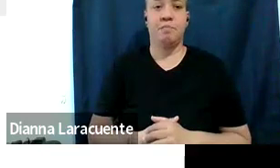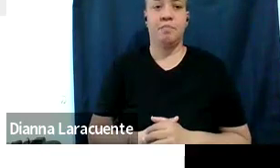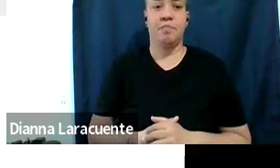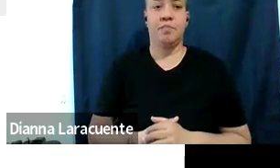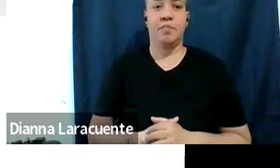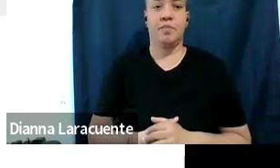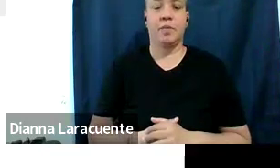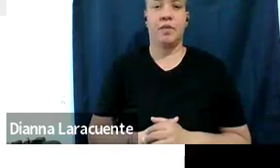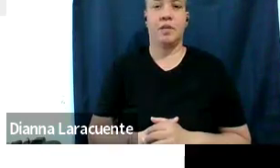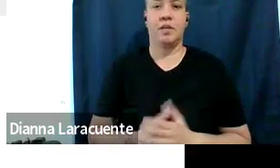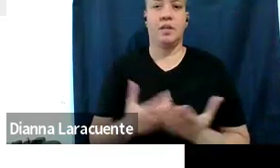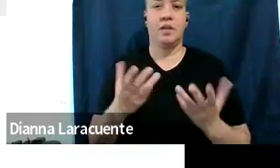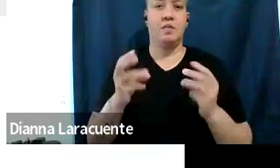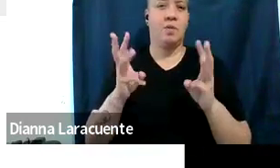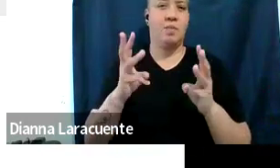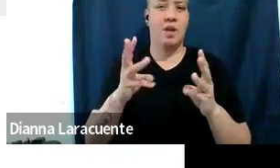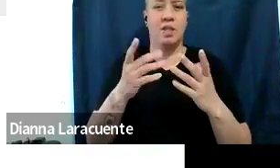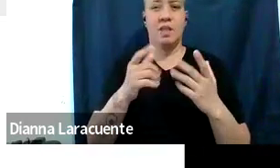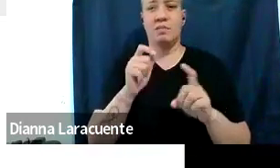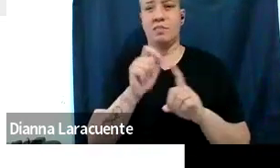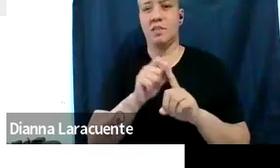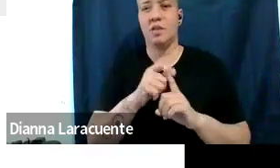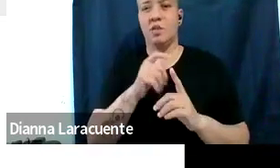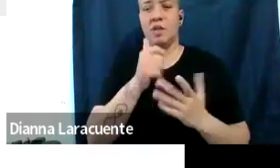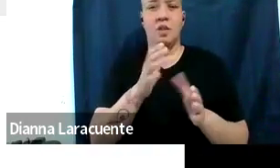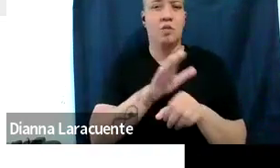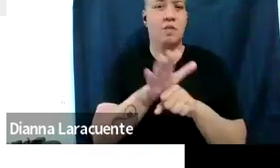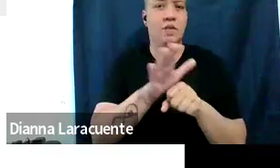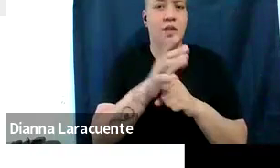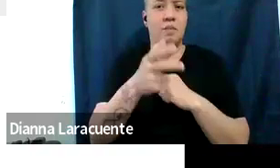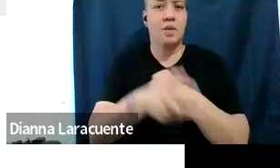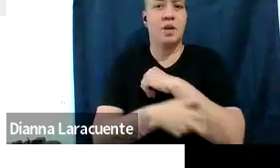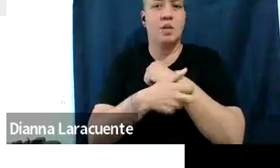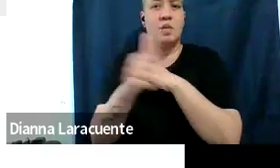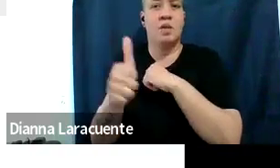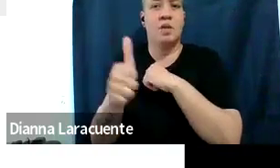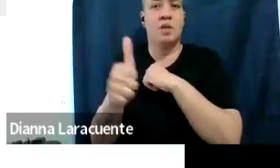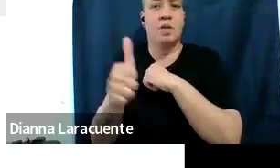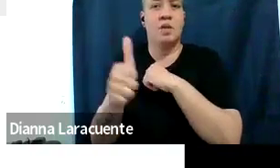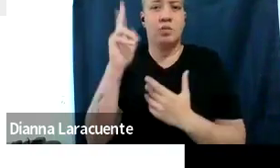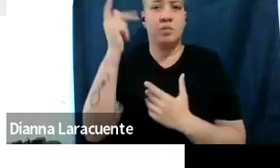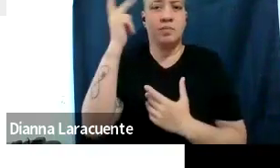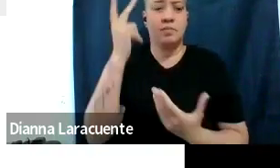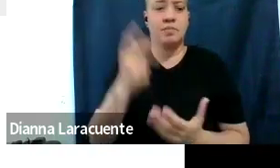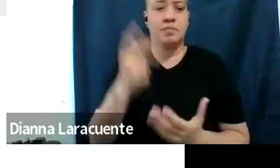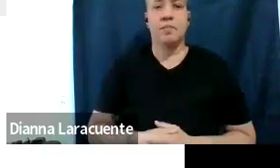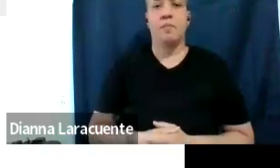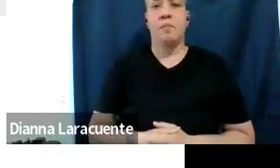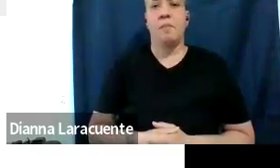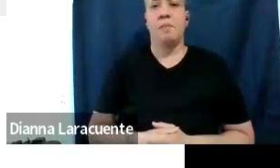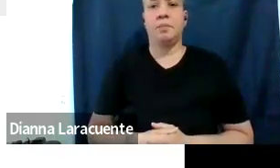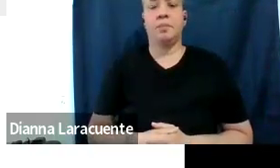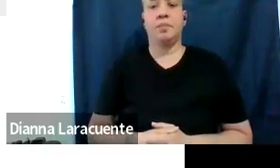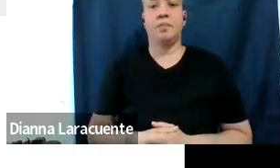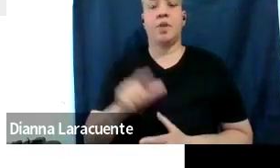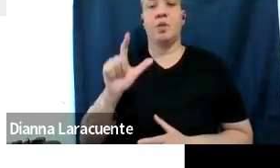¿qué manía de engañar? Es que no tienen próceres suficientes para quererse robar otros de otros partidos. Mire, Muñoz Rivera